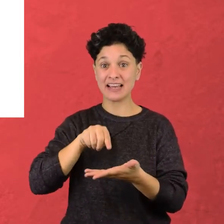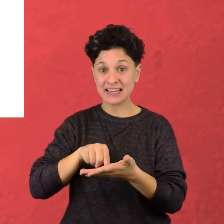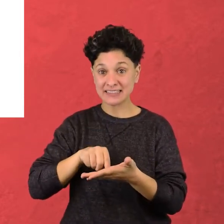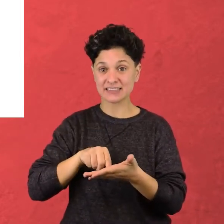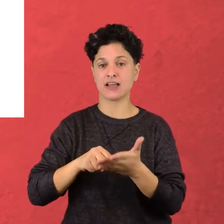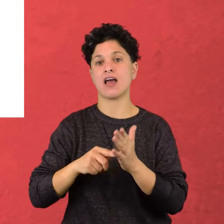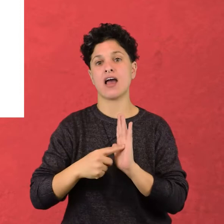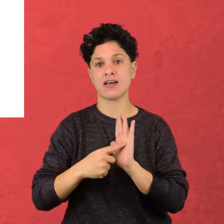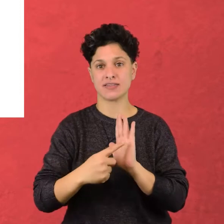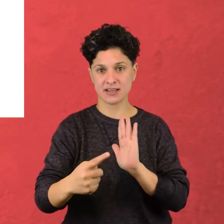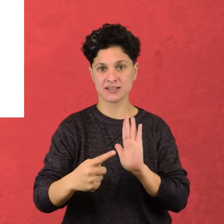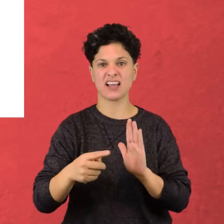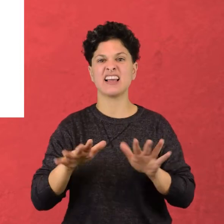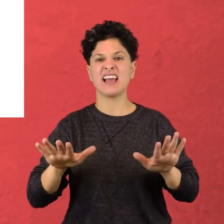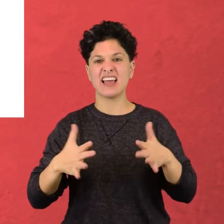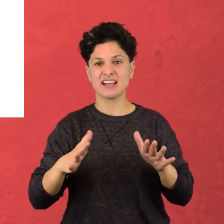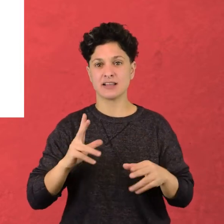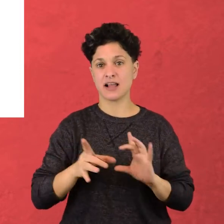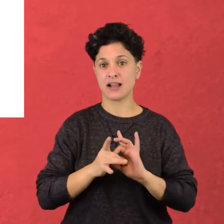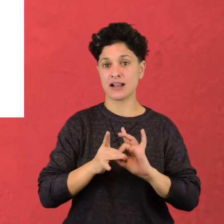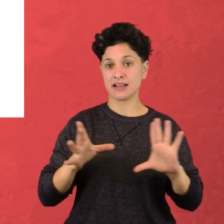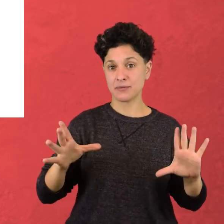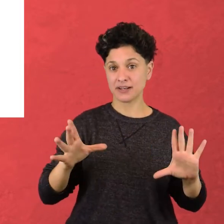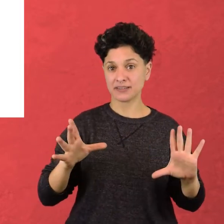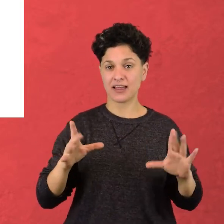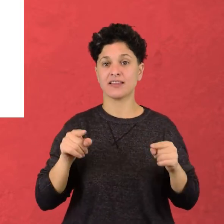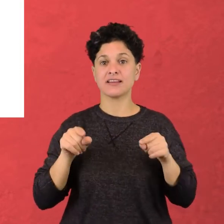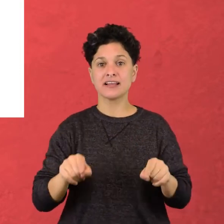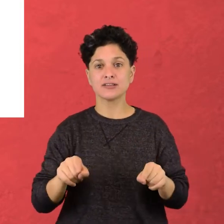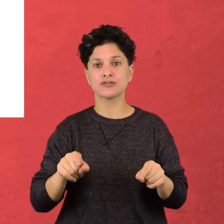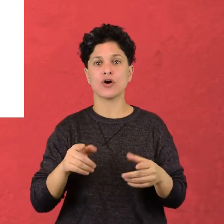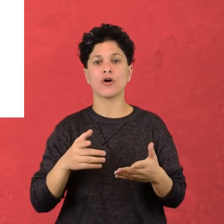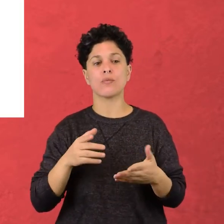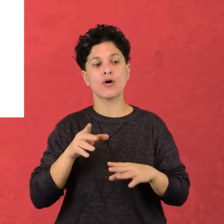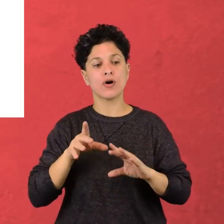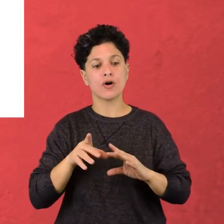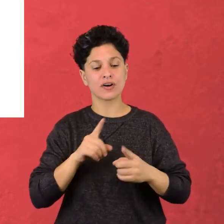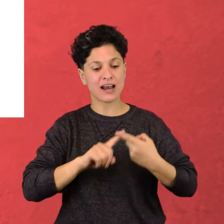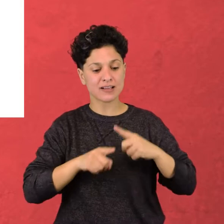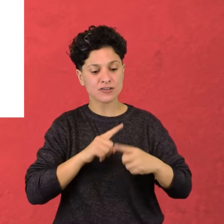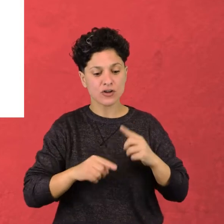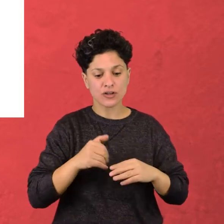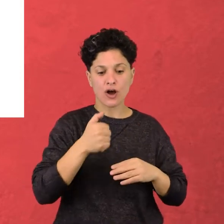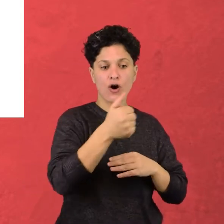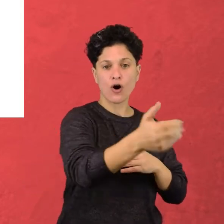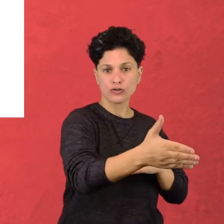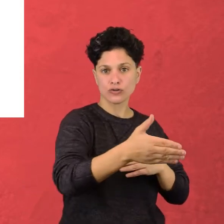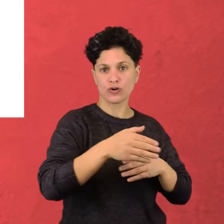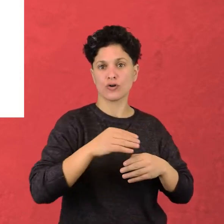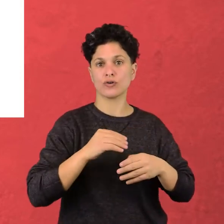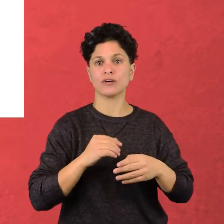Ilustración, porque justamente ese texto habla de qué es la libertad. Es la liberación del hombre de algo llamado